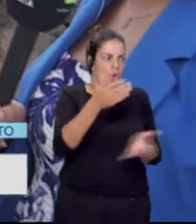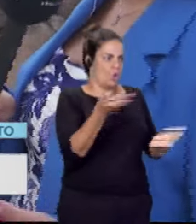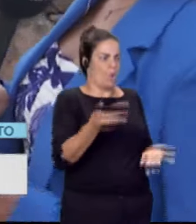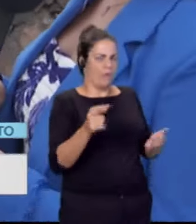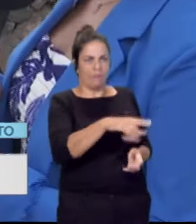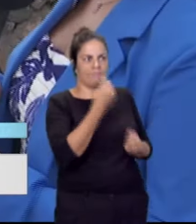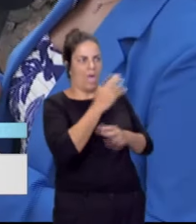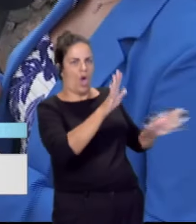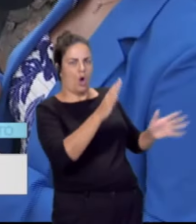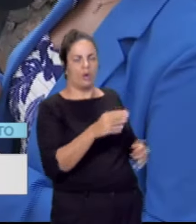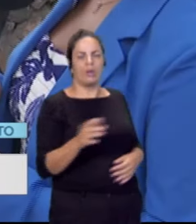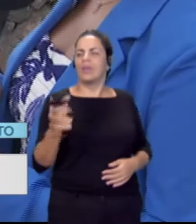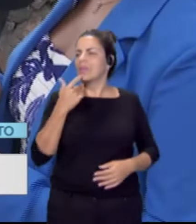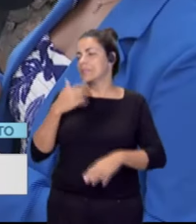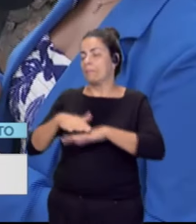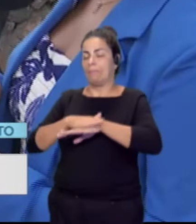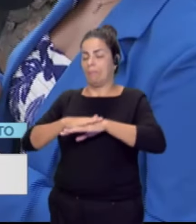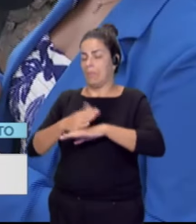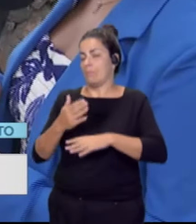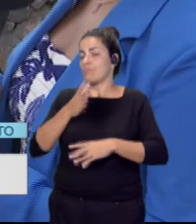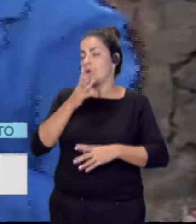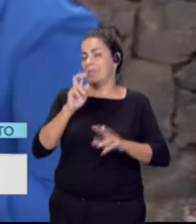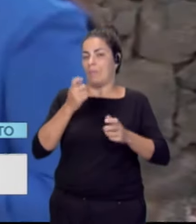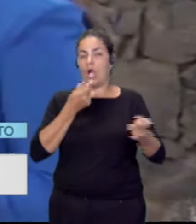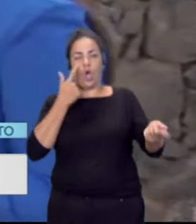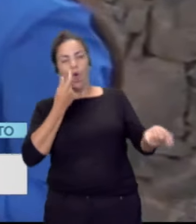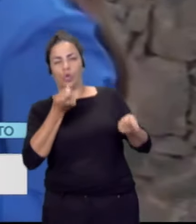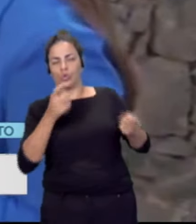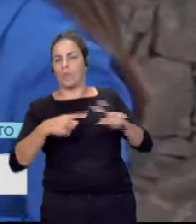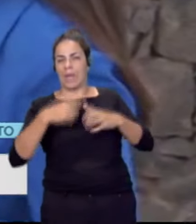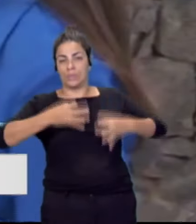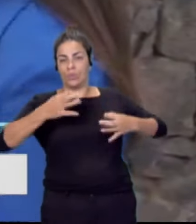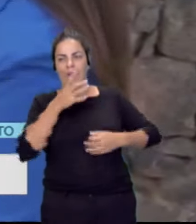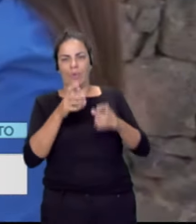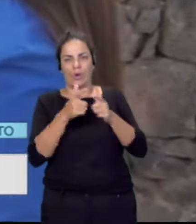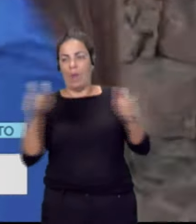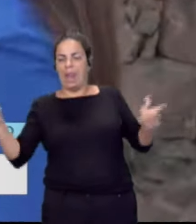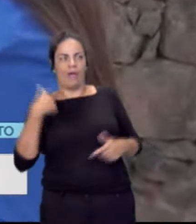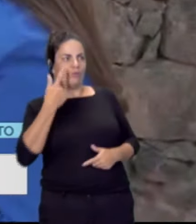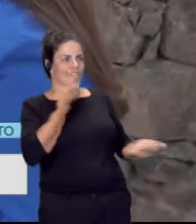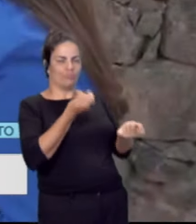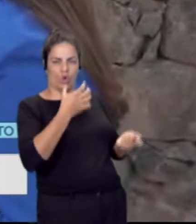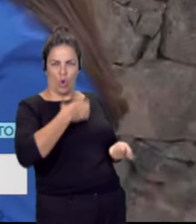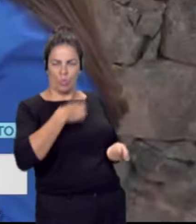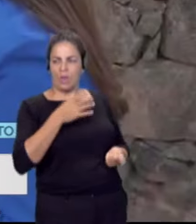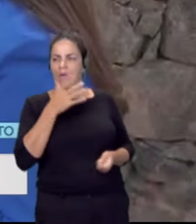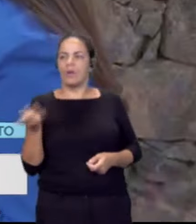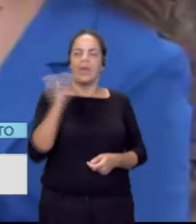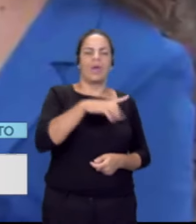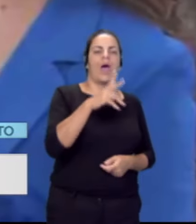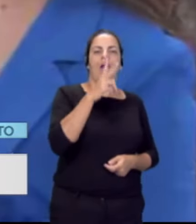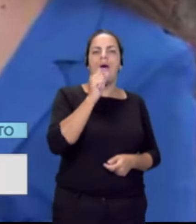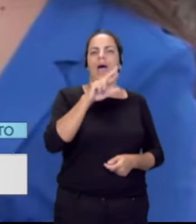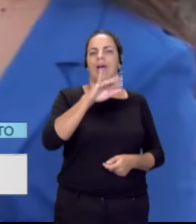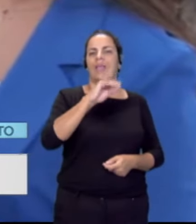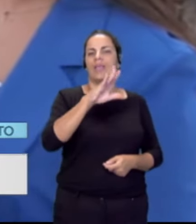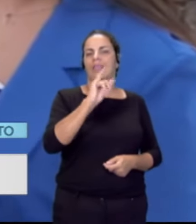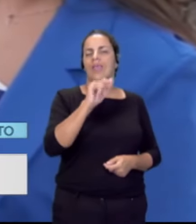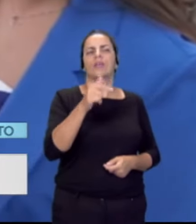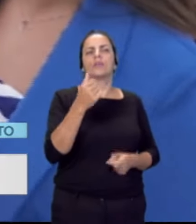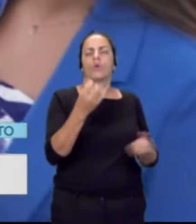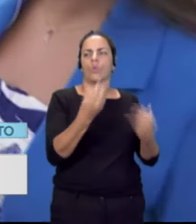control. Sí. Ahora vamos con Aridian Santana, cuéntanos por qué es tan importante los animales en este ciclo. Pues como en un